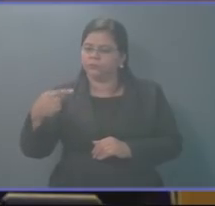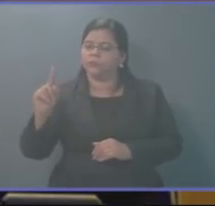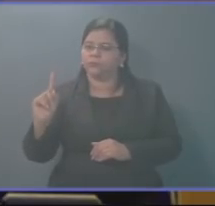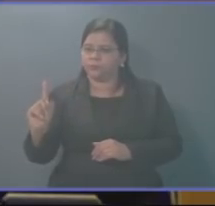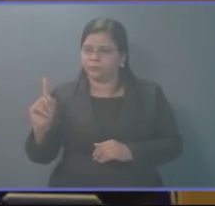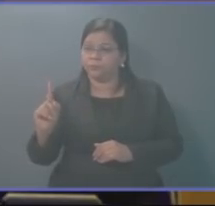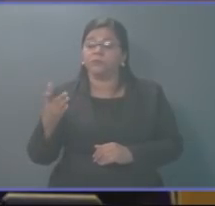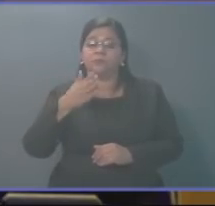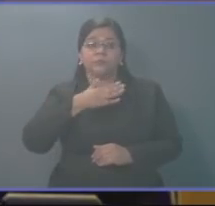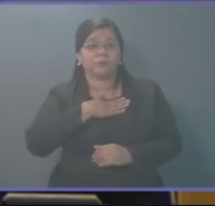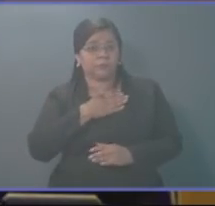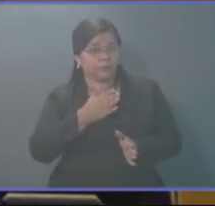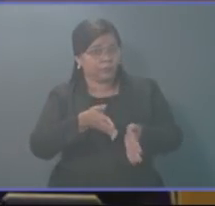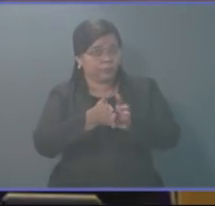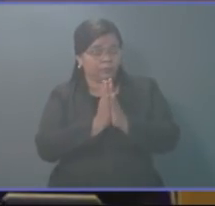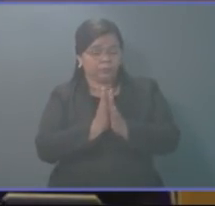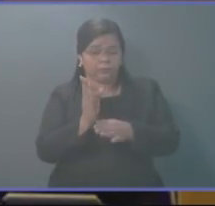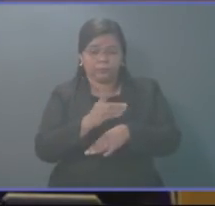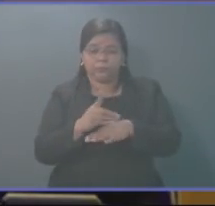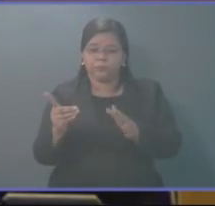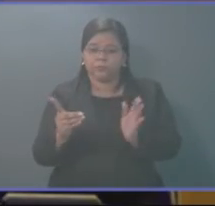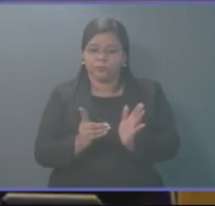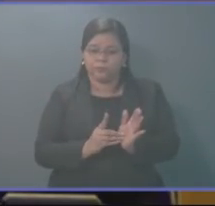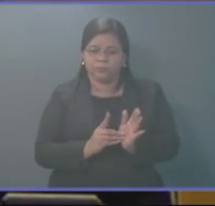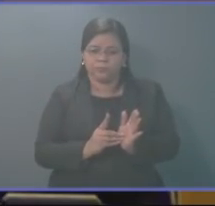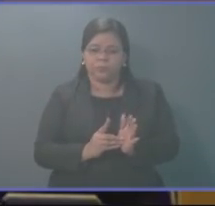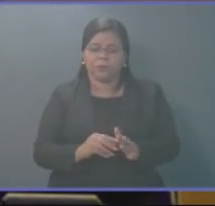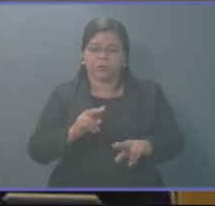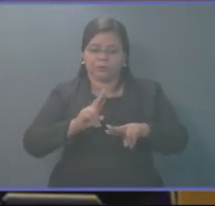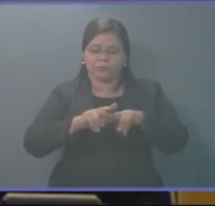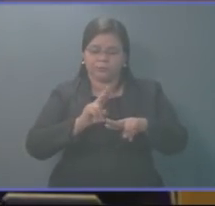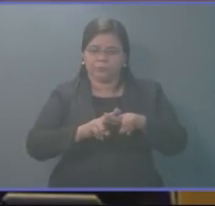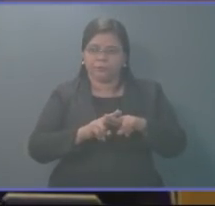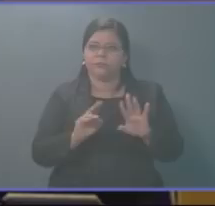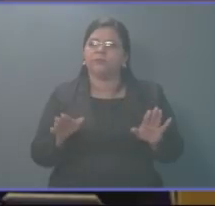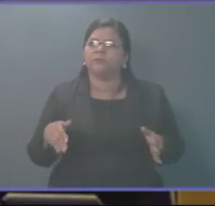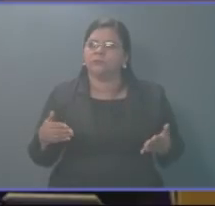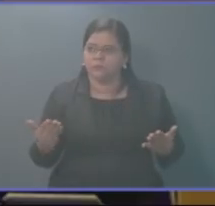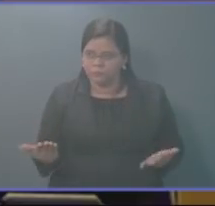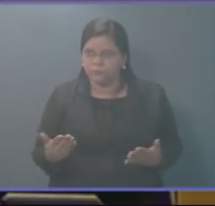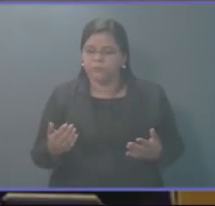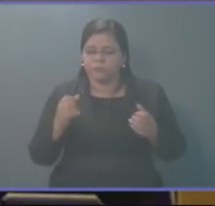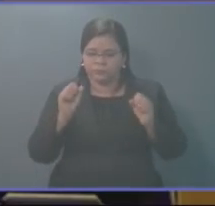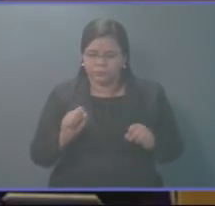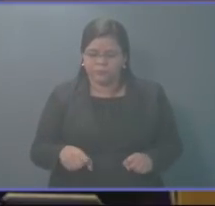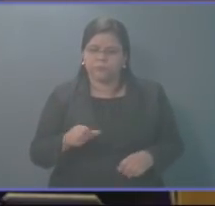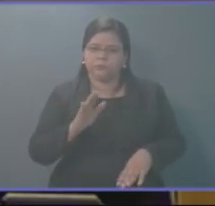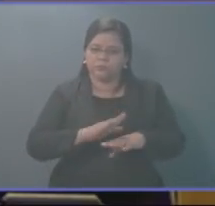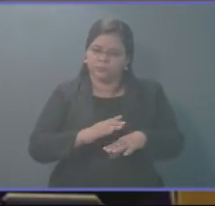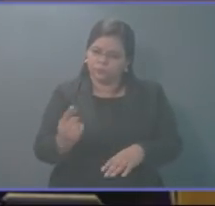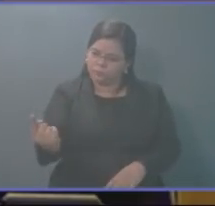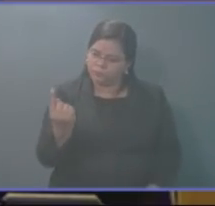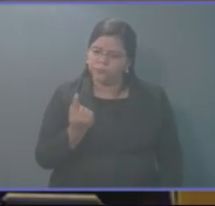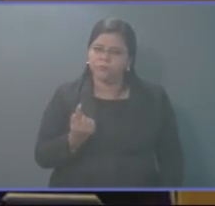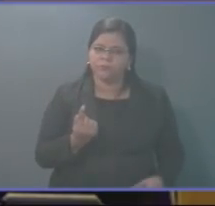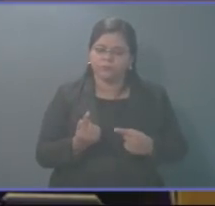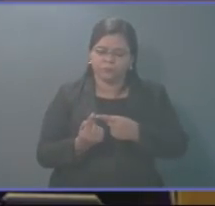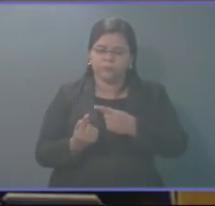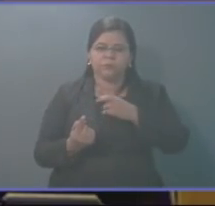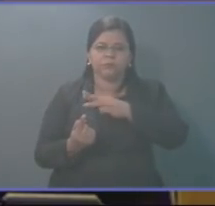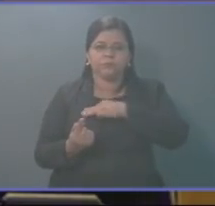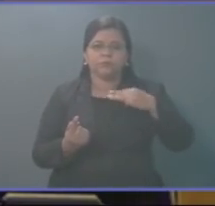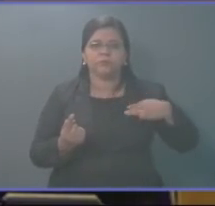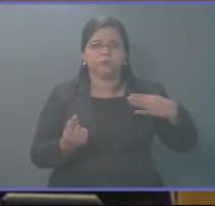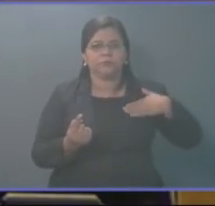1687-1-2020-1, que contiene solicitud de diputados del Grupo Parlamentario de ARENA. En sentido, se interpele a la ministra de Salud para que explique